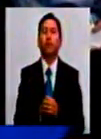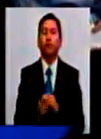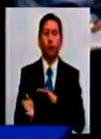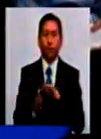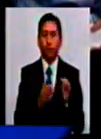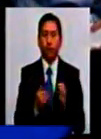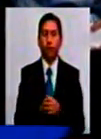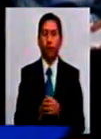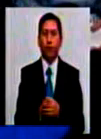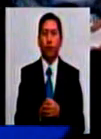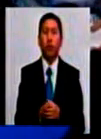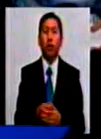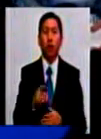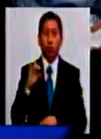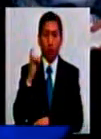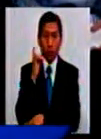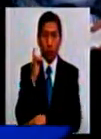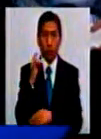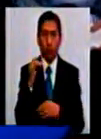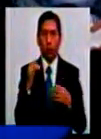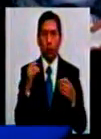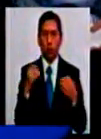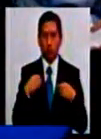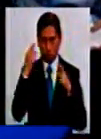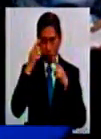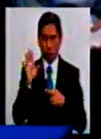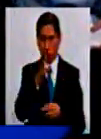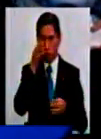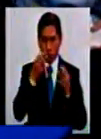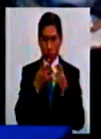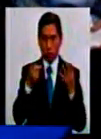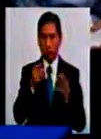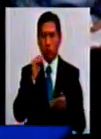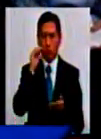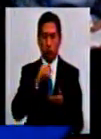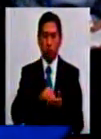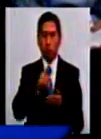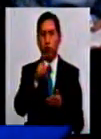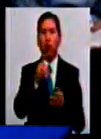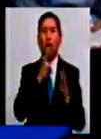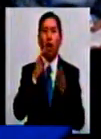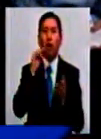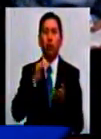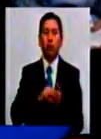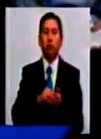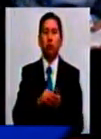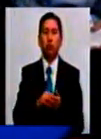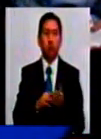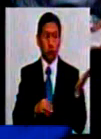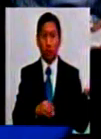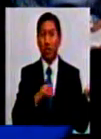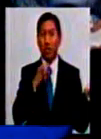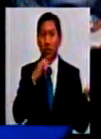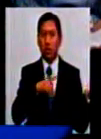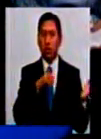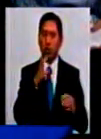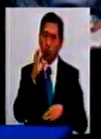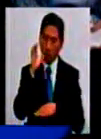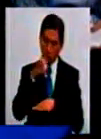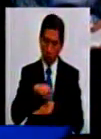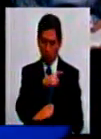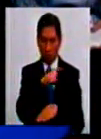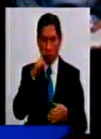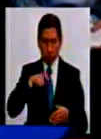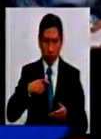Bolivia solicita respetuosamente a la Corte que reconozca y declare que Chile tiene la obligación